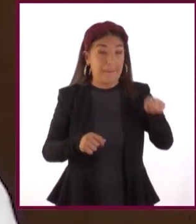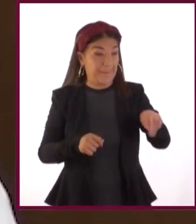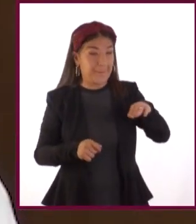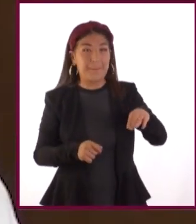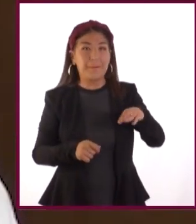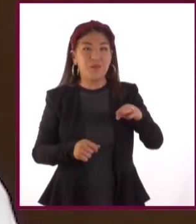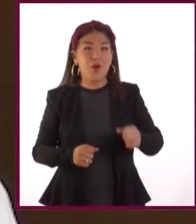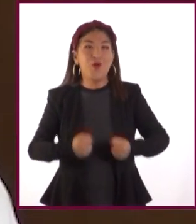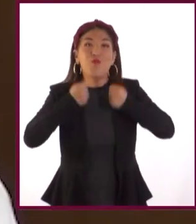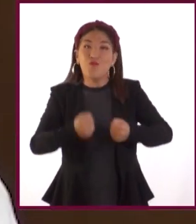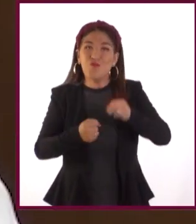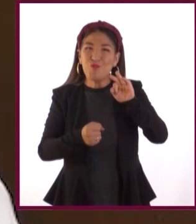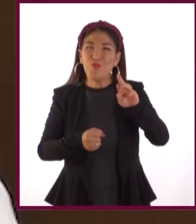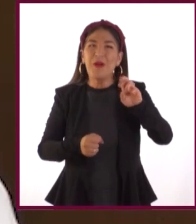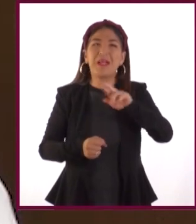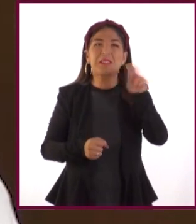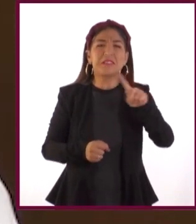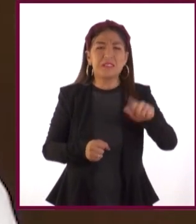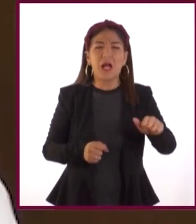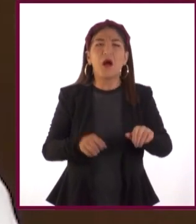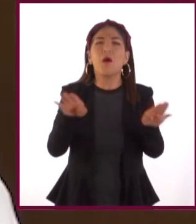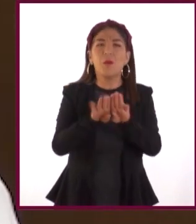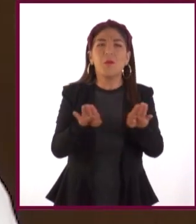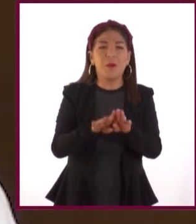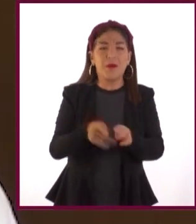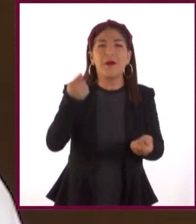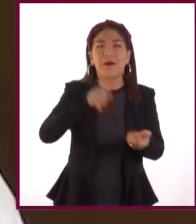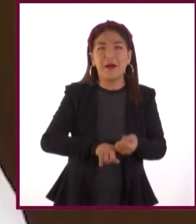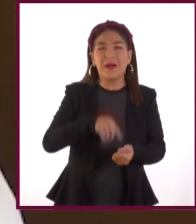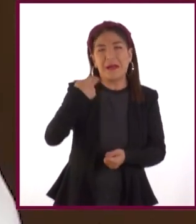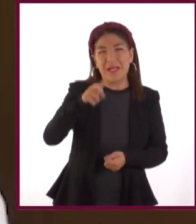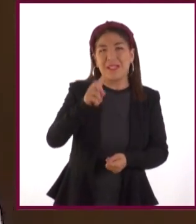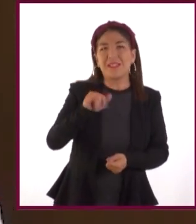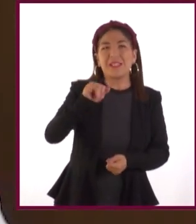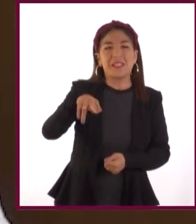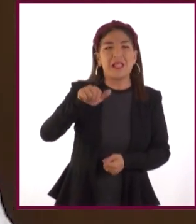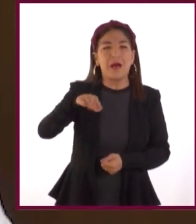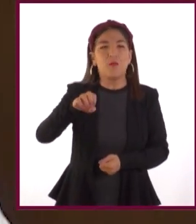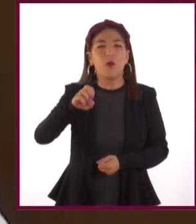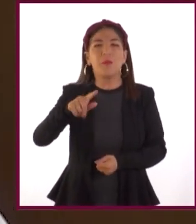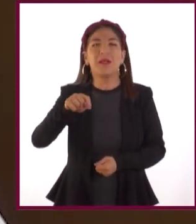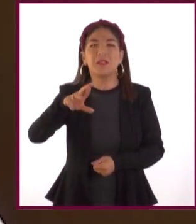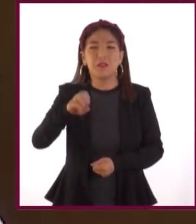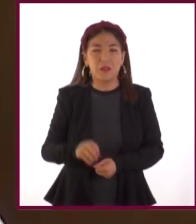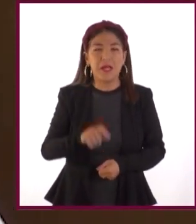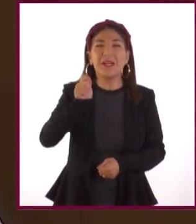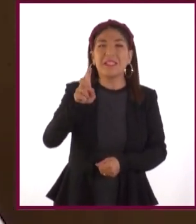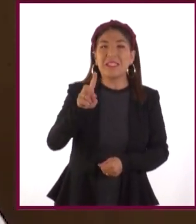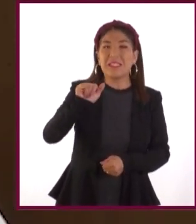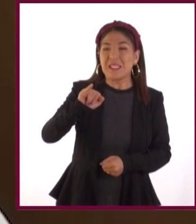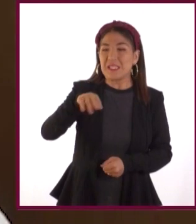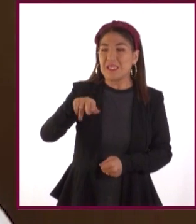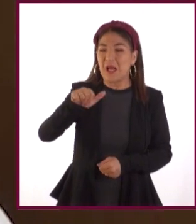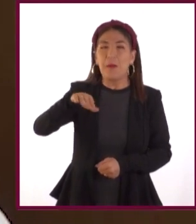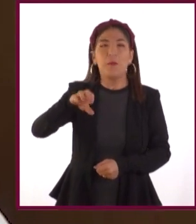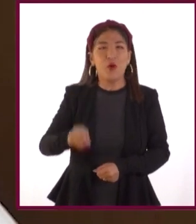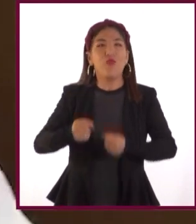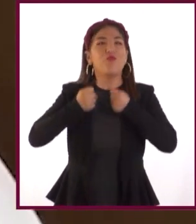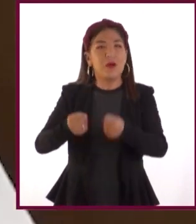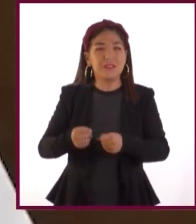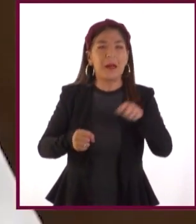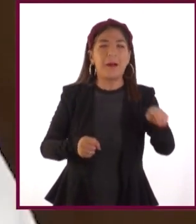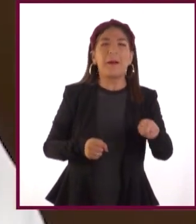masa, depende de la fuerza. Es una cantidad, pues, que depende de la dirección y el sentido hacia donde